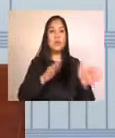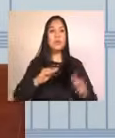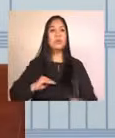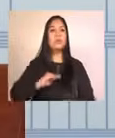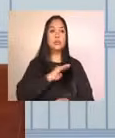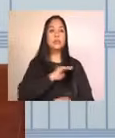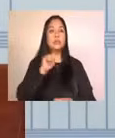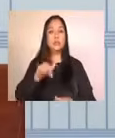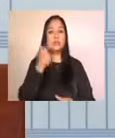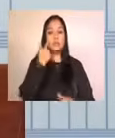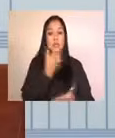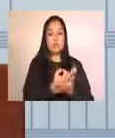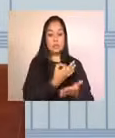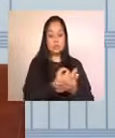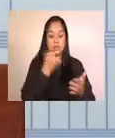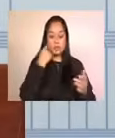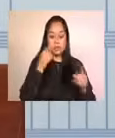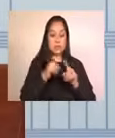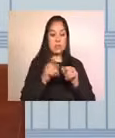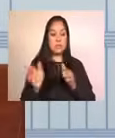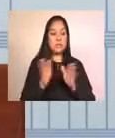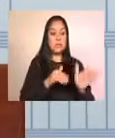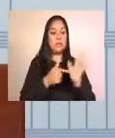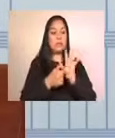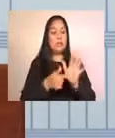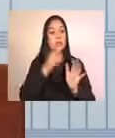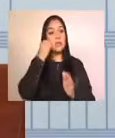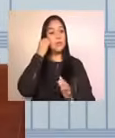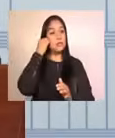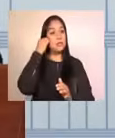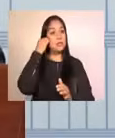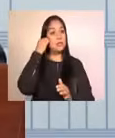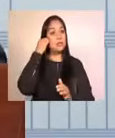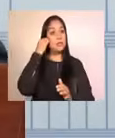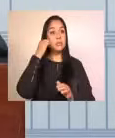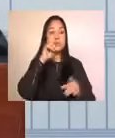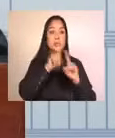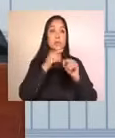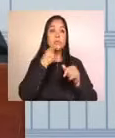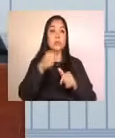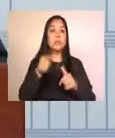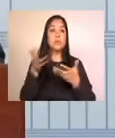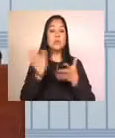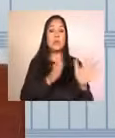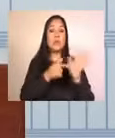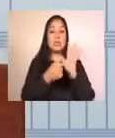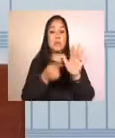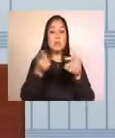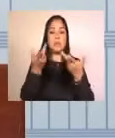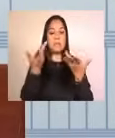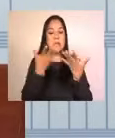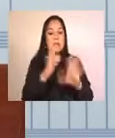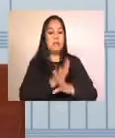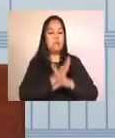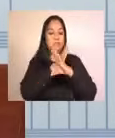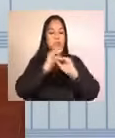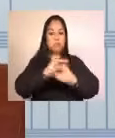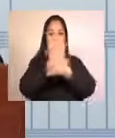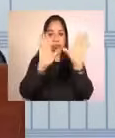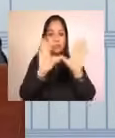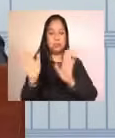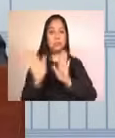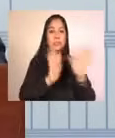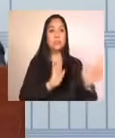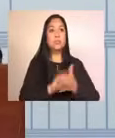su rectoría, a nivel institucional, está tomando las medidas pertinentes para garantizar esa transparencia. Luego tenemos a otro